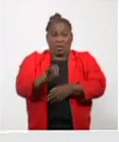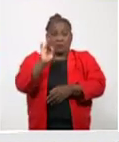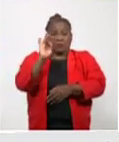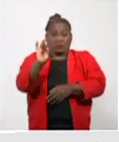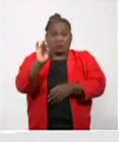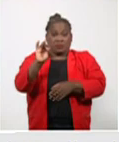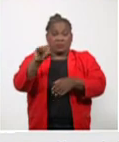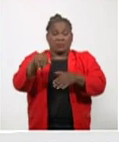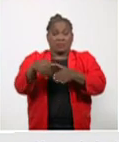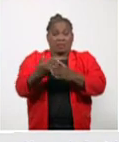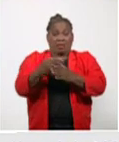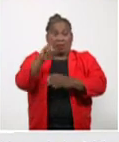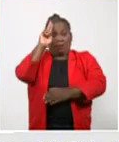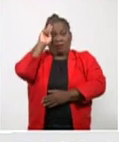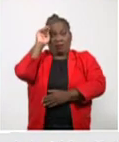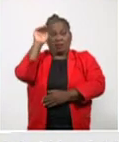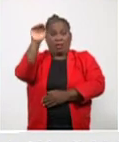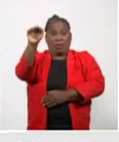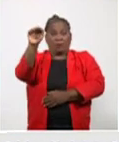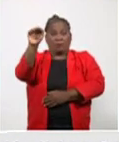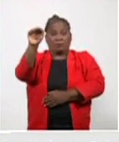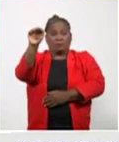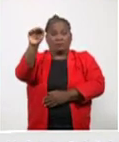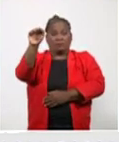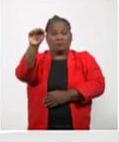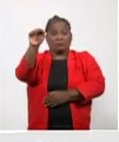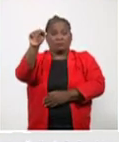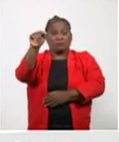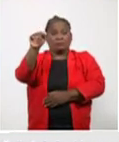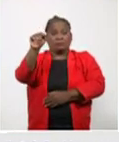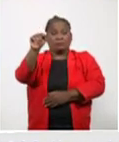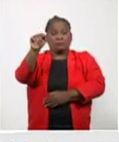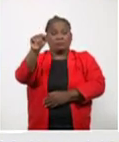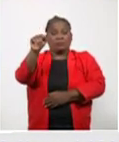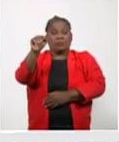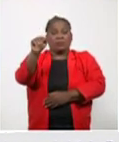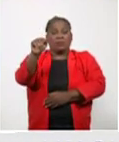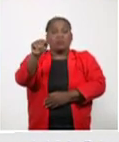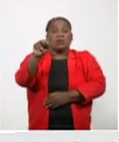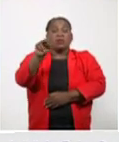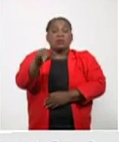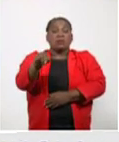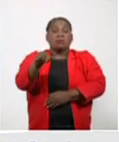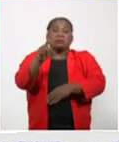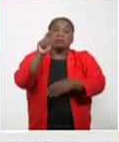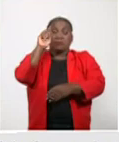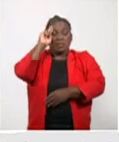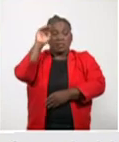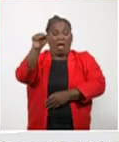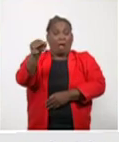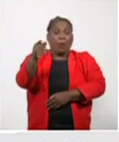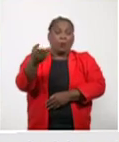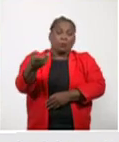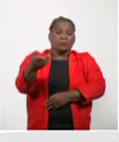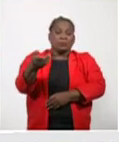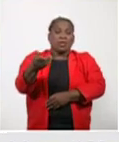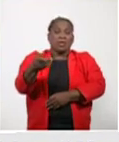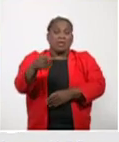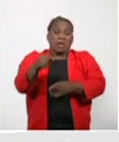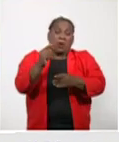ingresado, una parte de su ingreso en